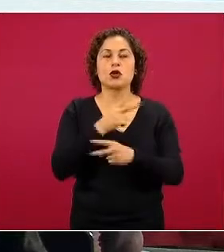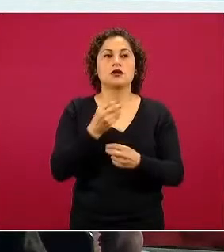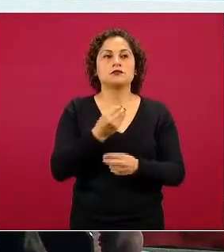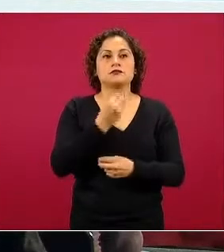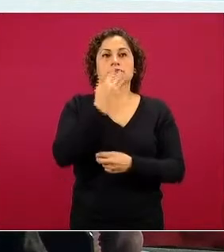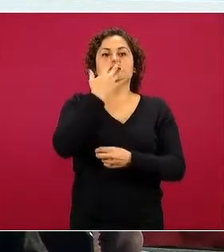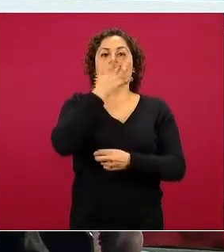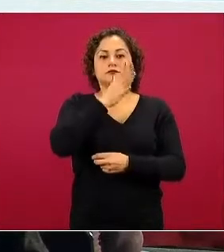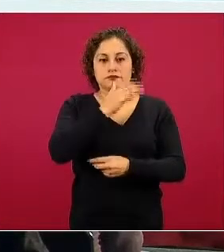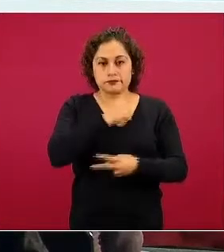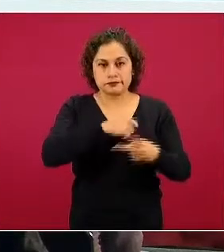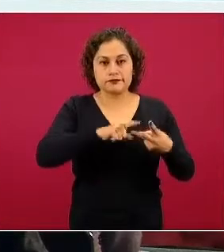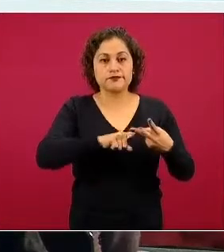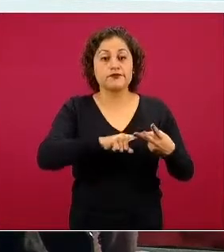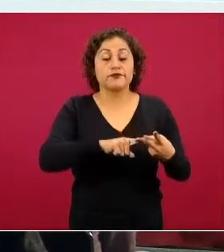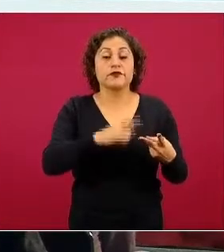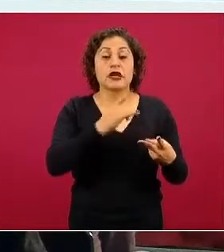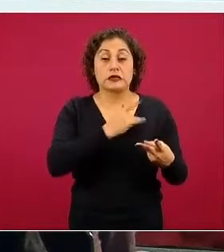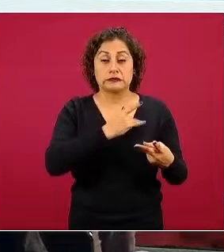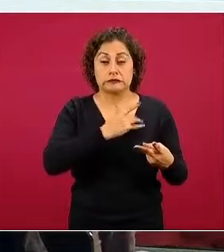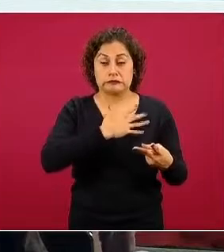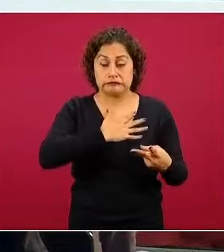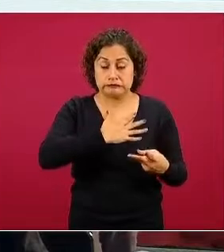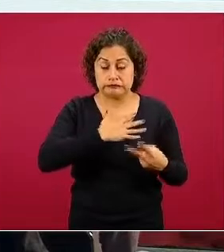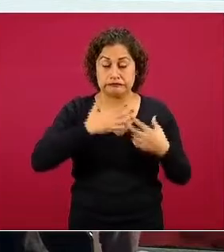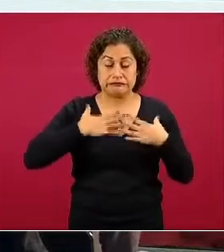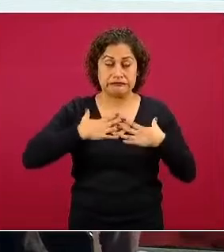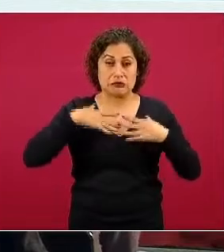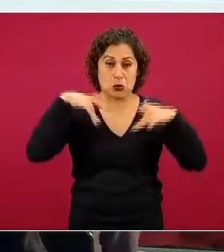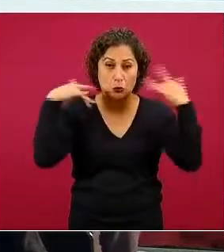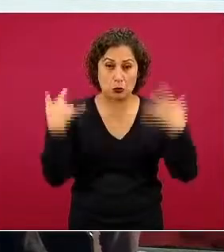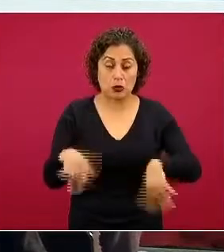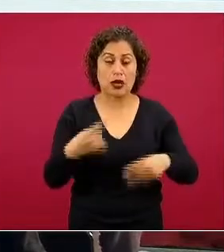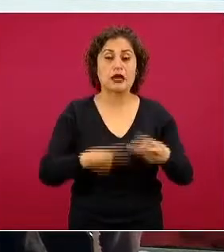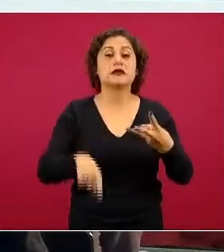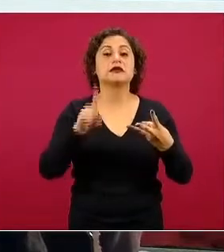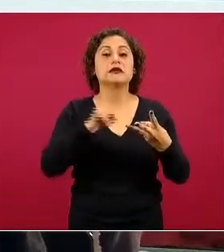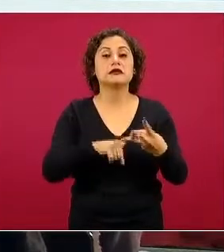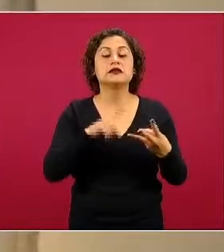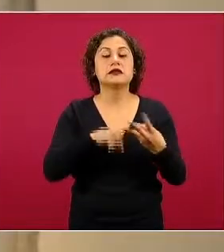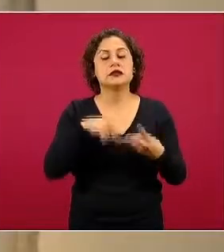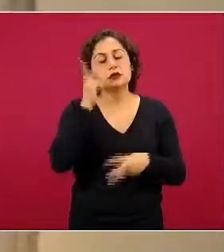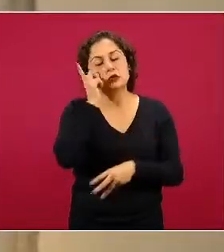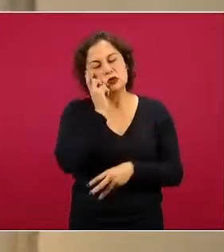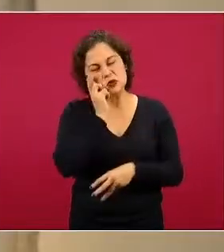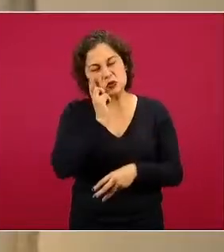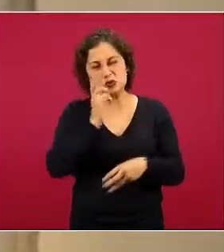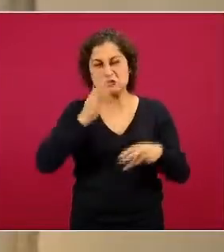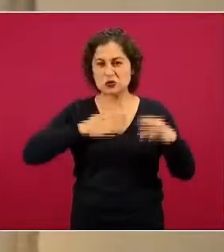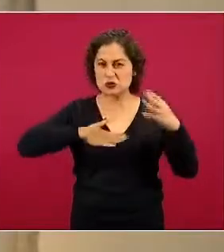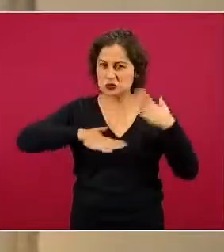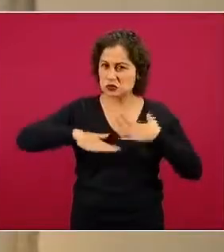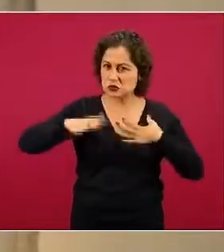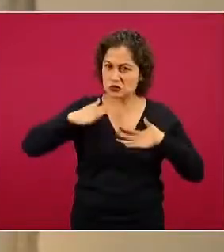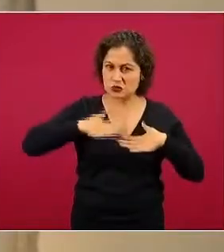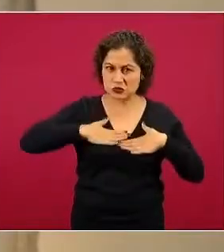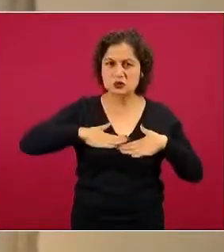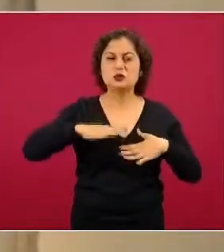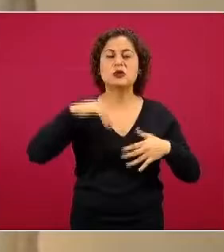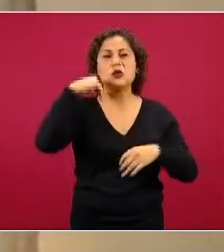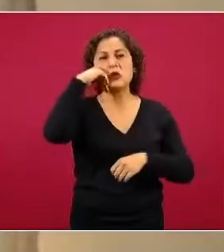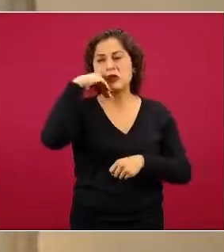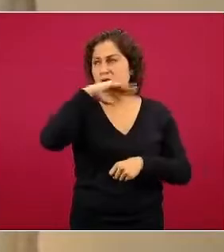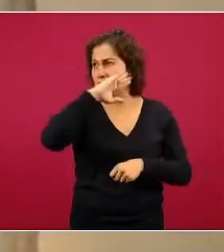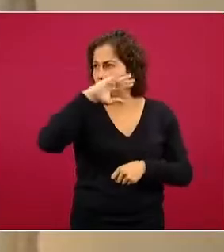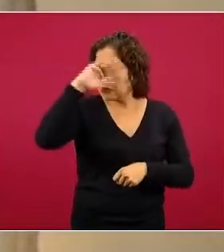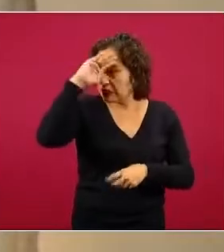respirar, dolor en el pecho, fiebre persistente, somnolencia, cansancio extremo, o